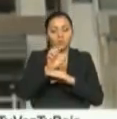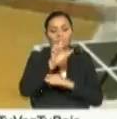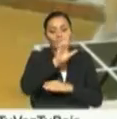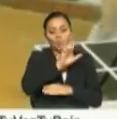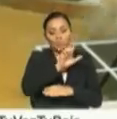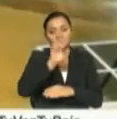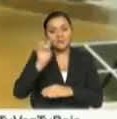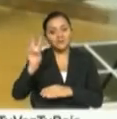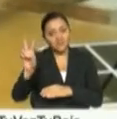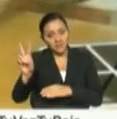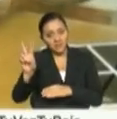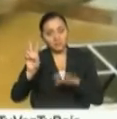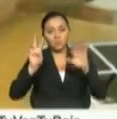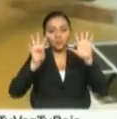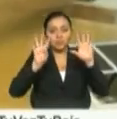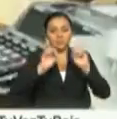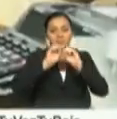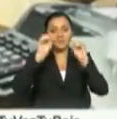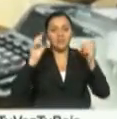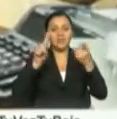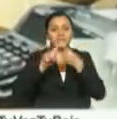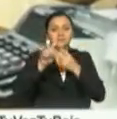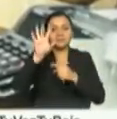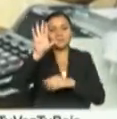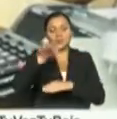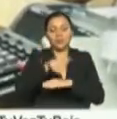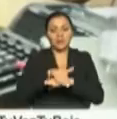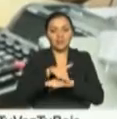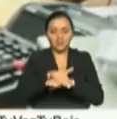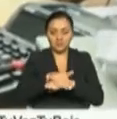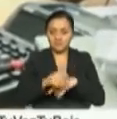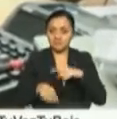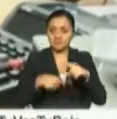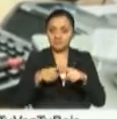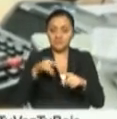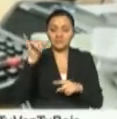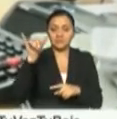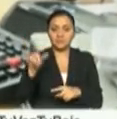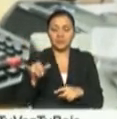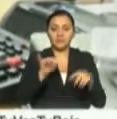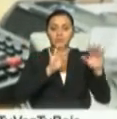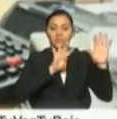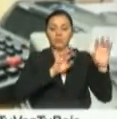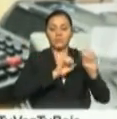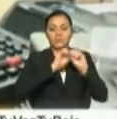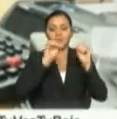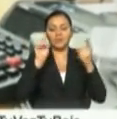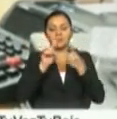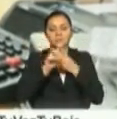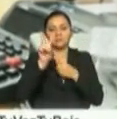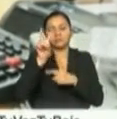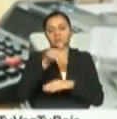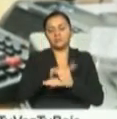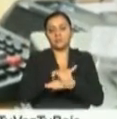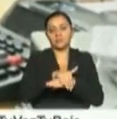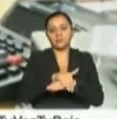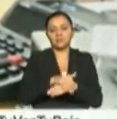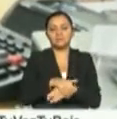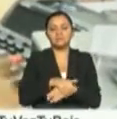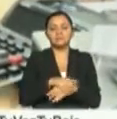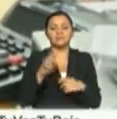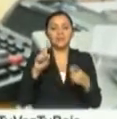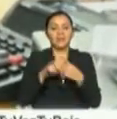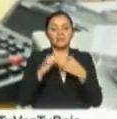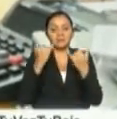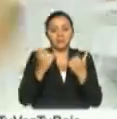a viernes entre las 9 de la mañana y 5 de la tarde y los sábados entre las 9 de la mañana y las 2 de la tarde. Hasta la fecha